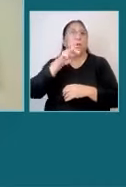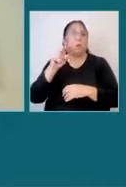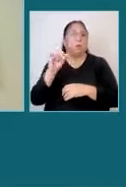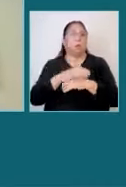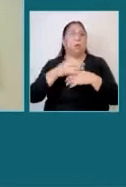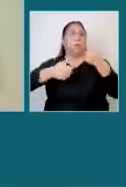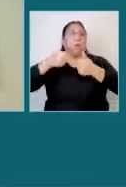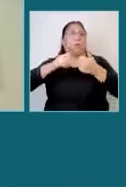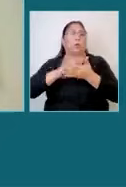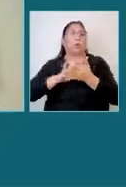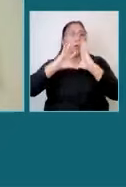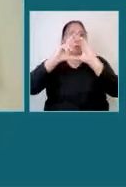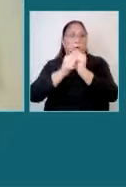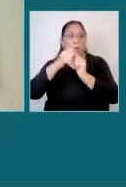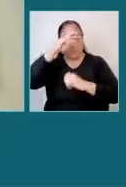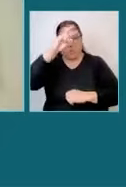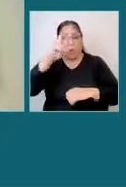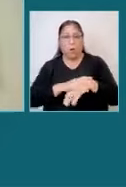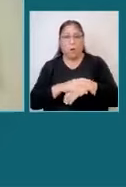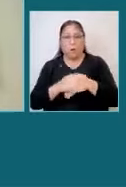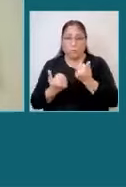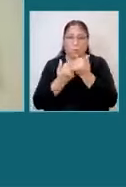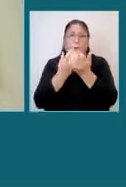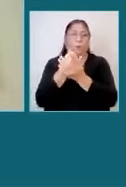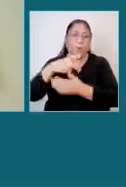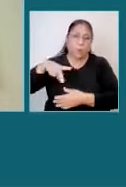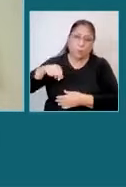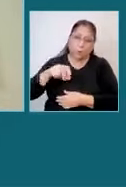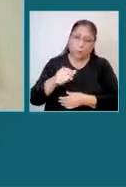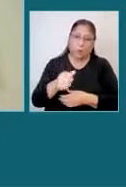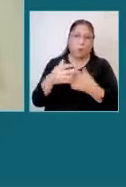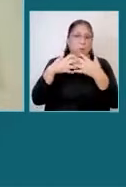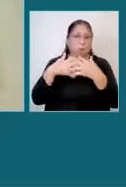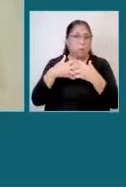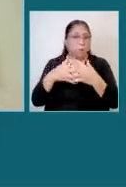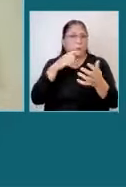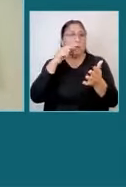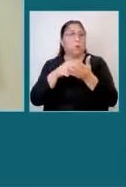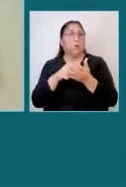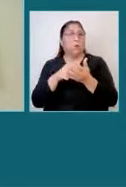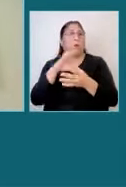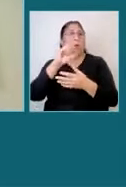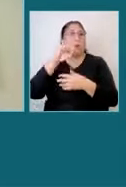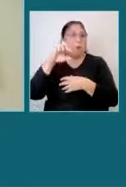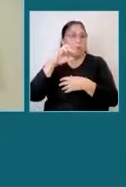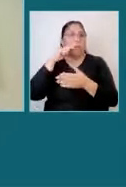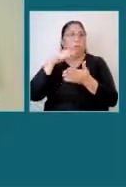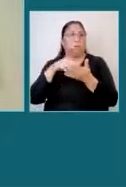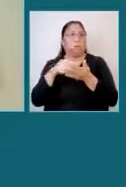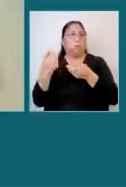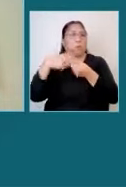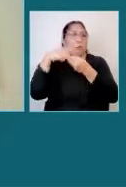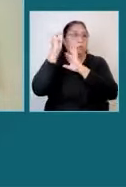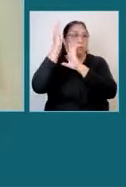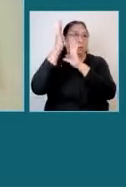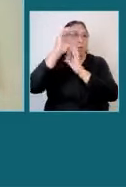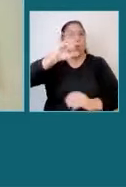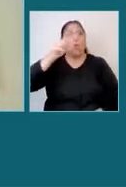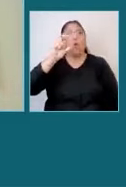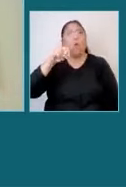ejecutiva de la Asociación Peruana de Capital Semilla y Emprendedores, PECAP. El panel contará con la participación del señor Juan Pablo Silva